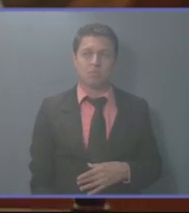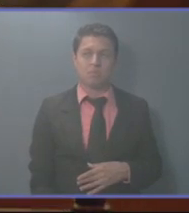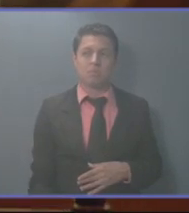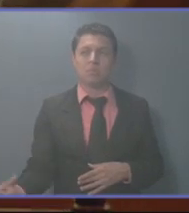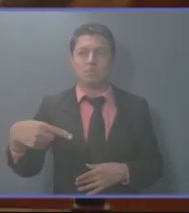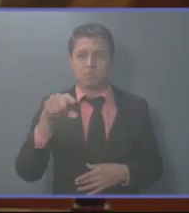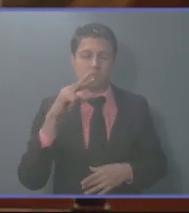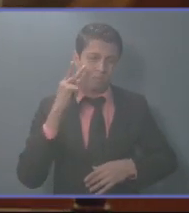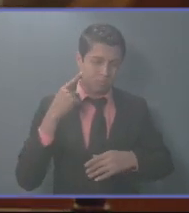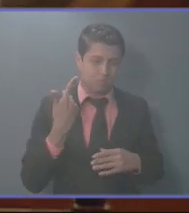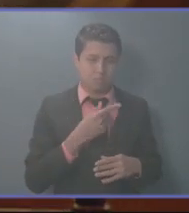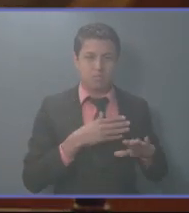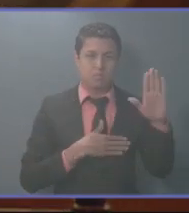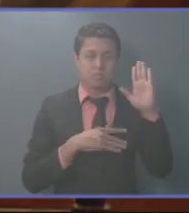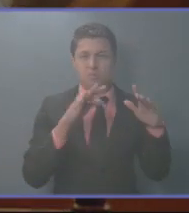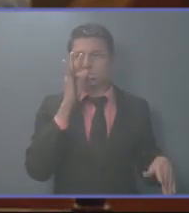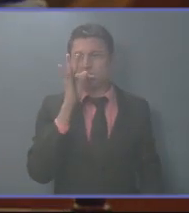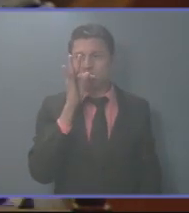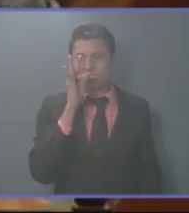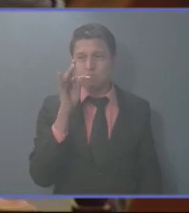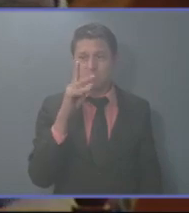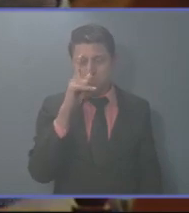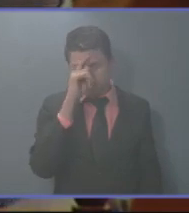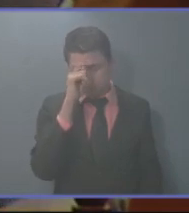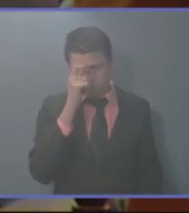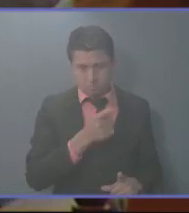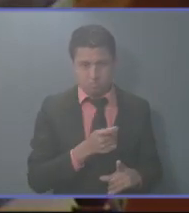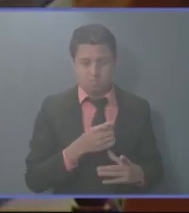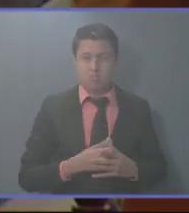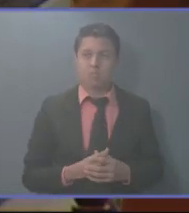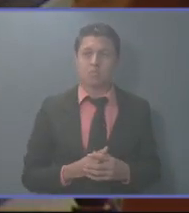Eso es lo que juramos bajo palabra de honor.